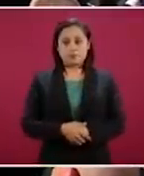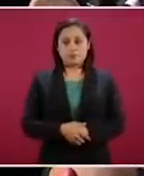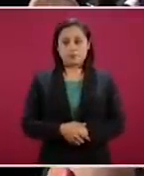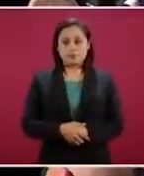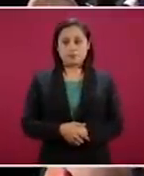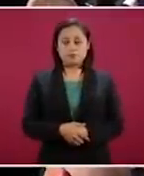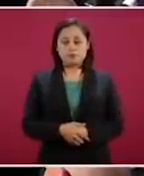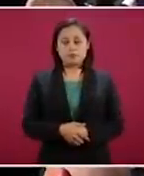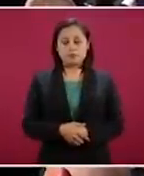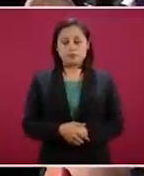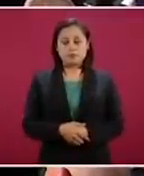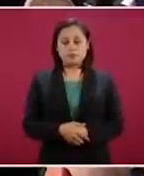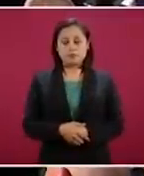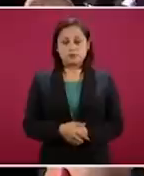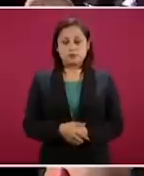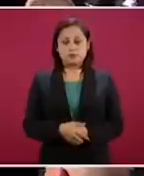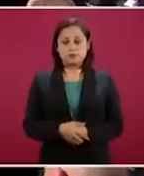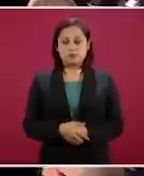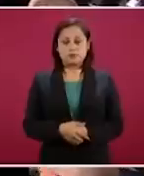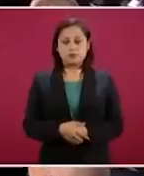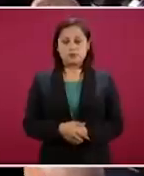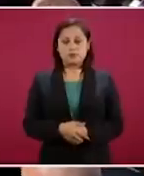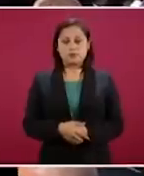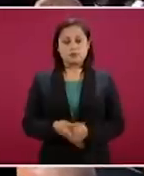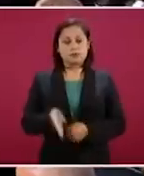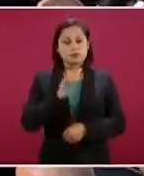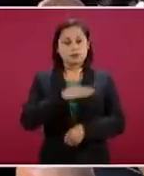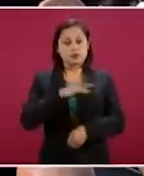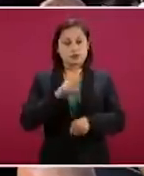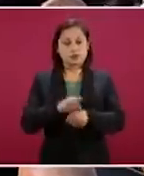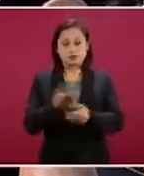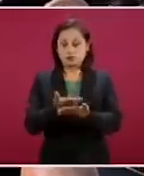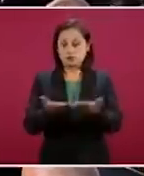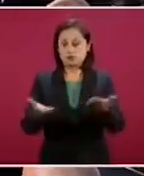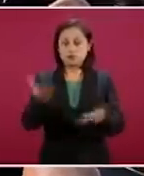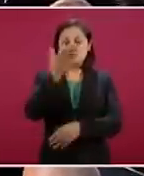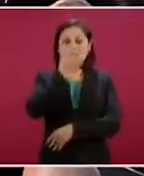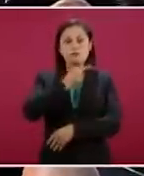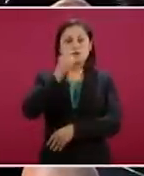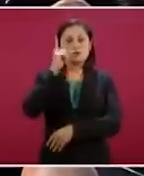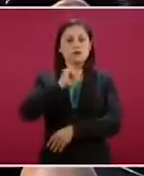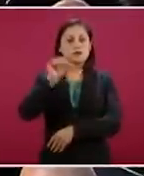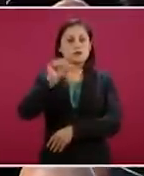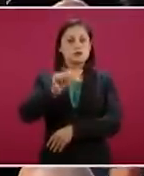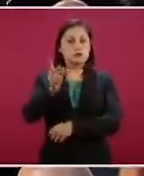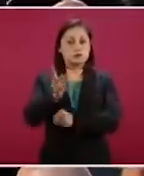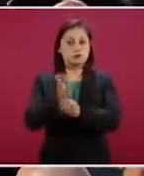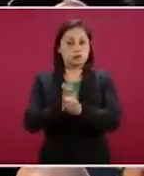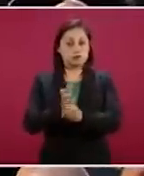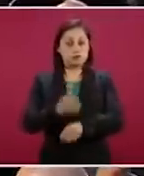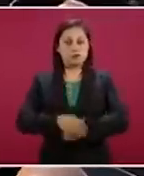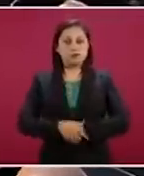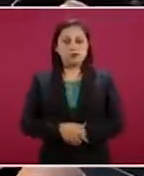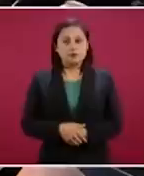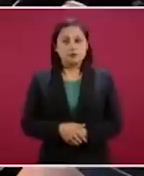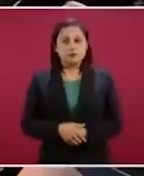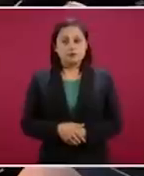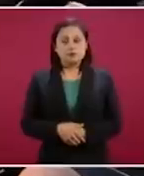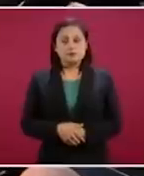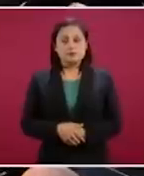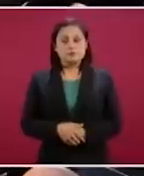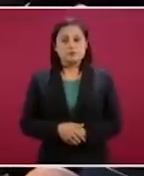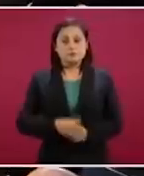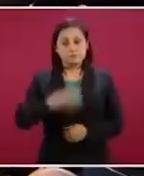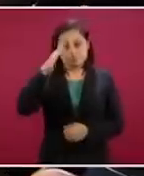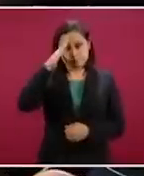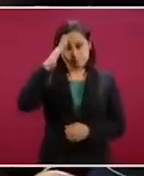Buenos días a todas y todos nuestros invitados. El jefe del Estado